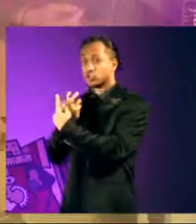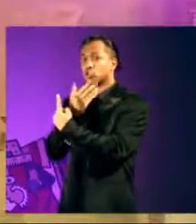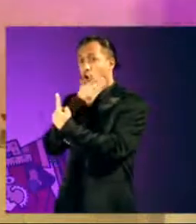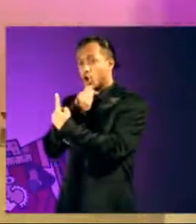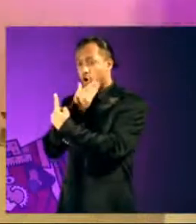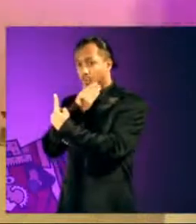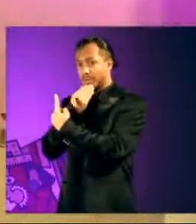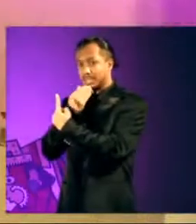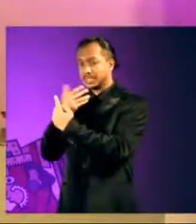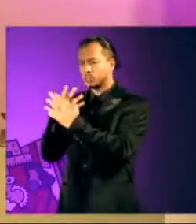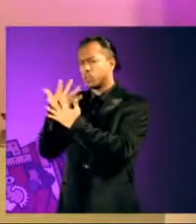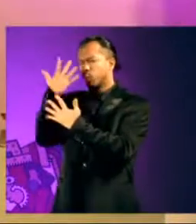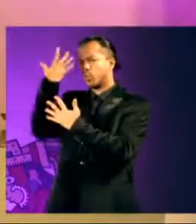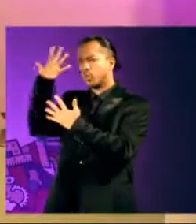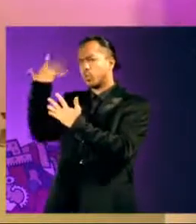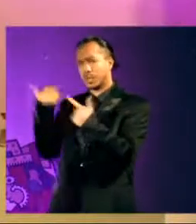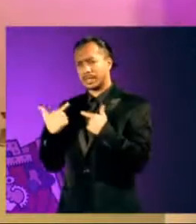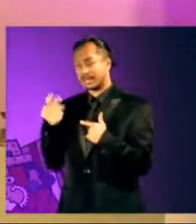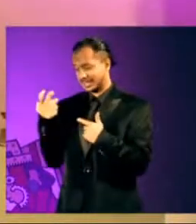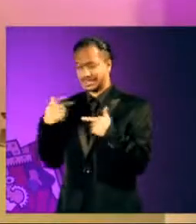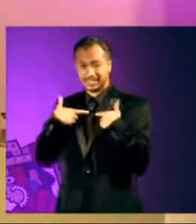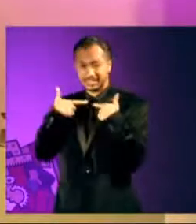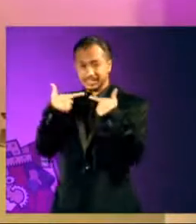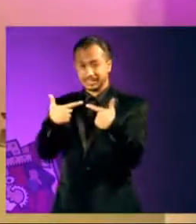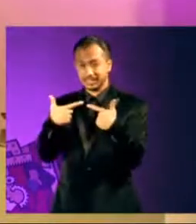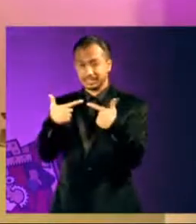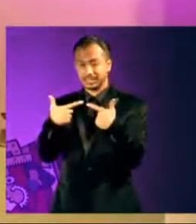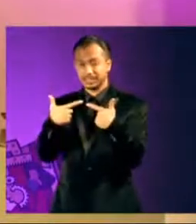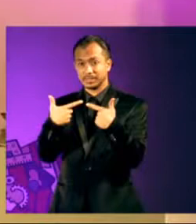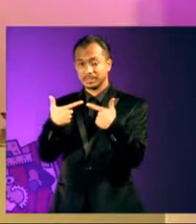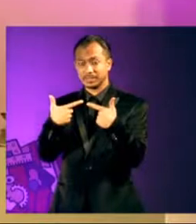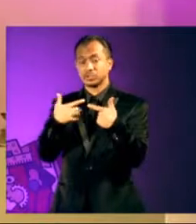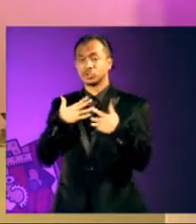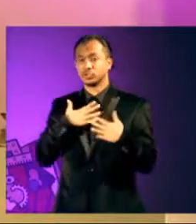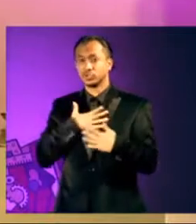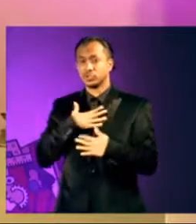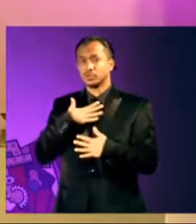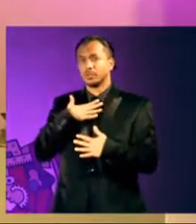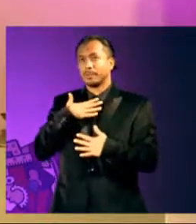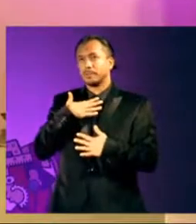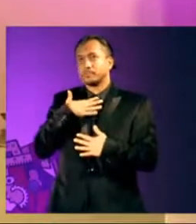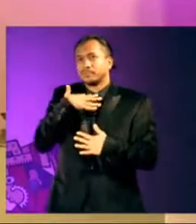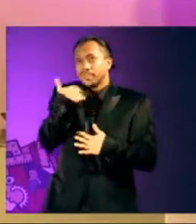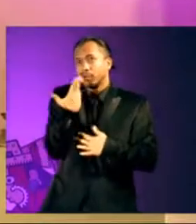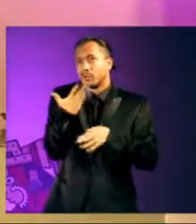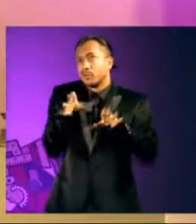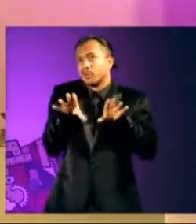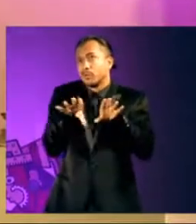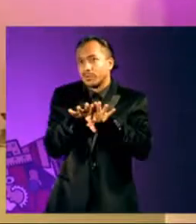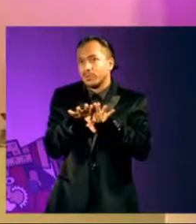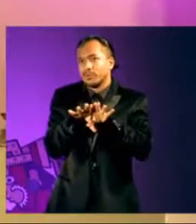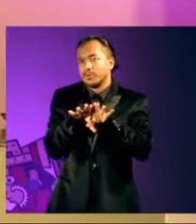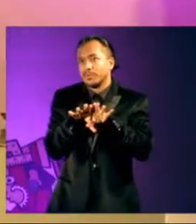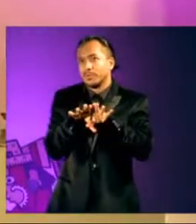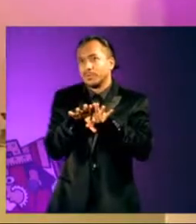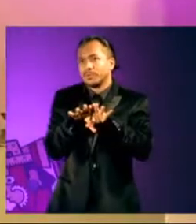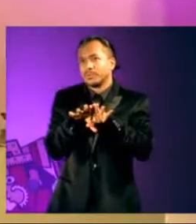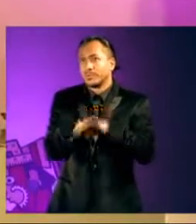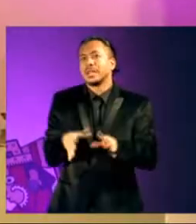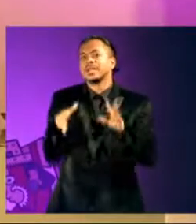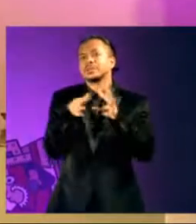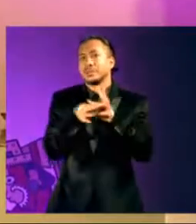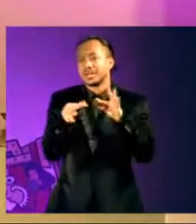y quisiera como cómo tratar de contarles qué fue lo que me movió